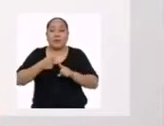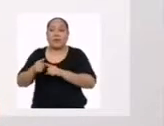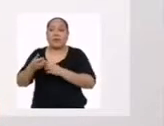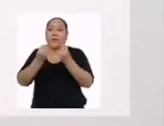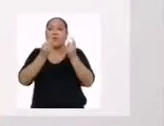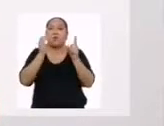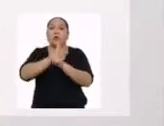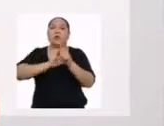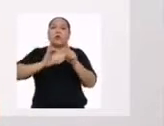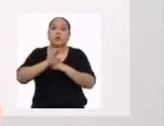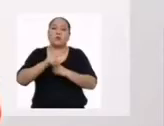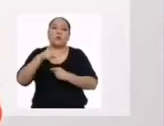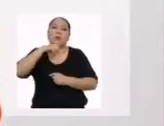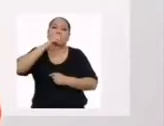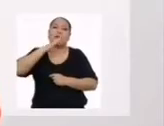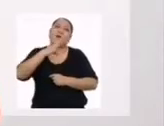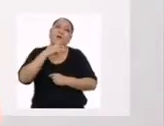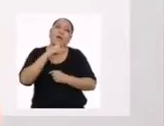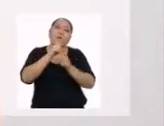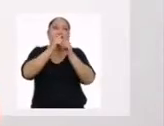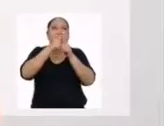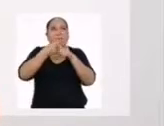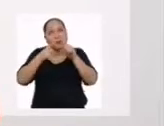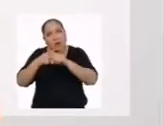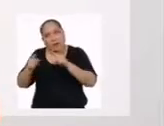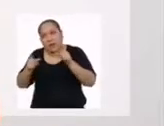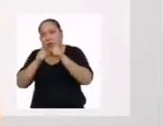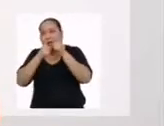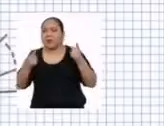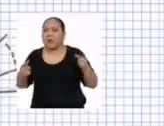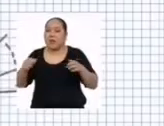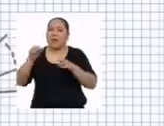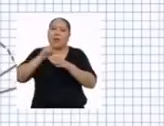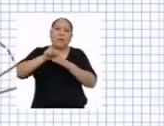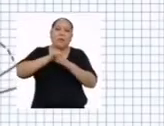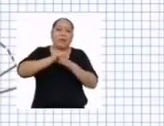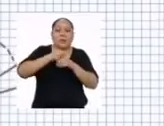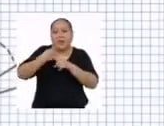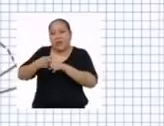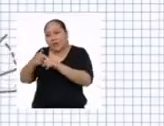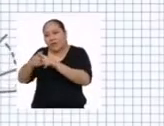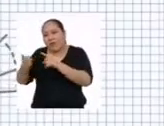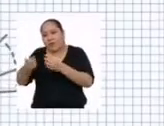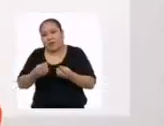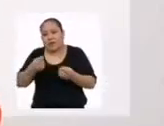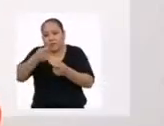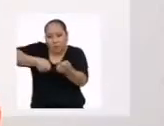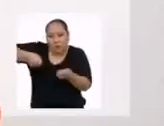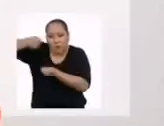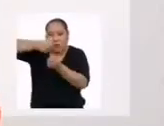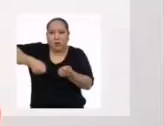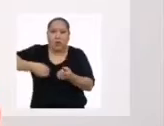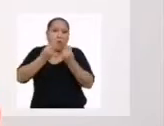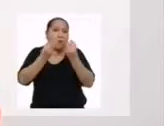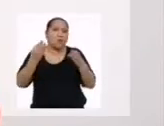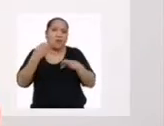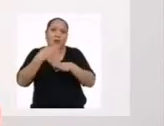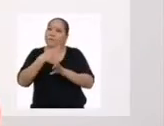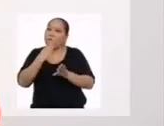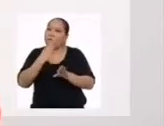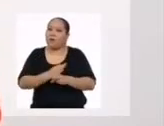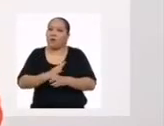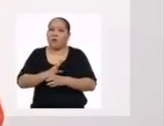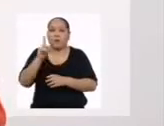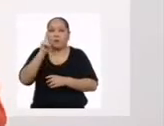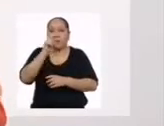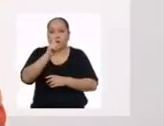hablar de la diversidad lingüística, de las prácticas ancestrales de agricultura. Hay muchas formas de abordar un tema y cada persona lo hará a su